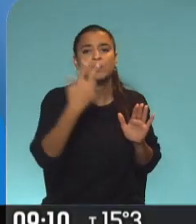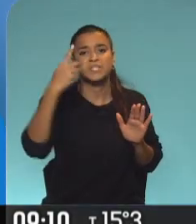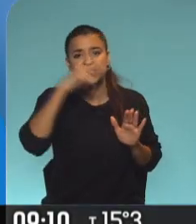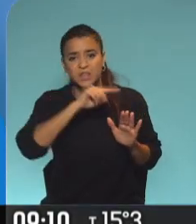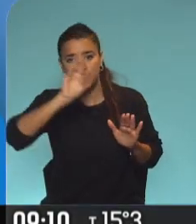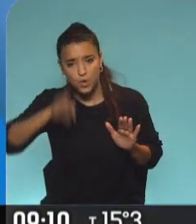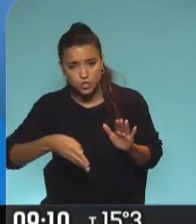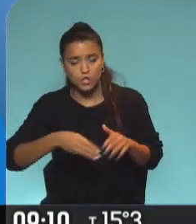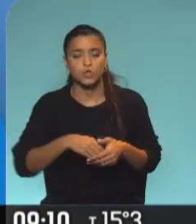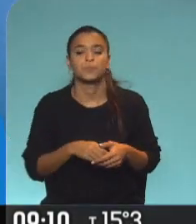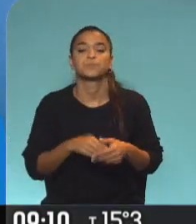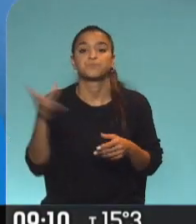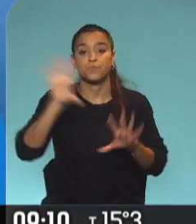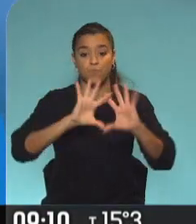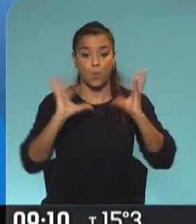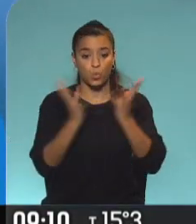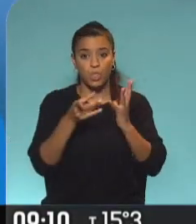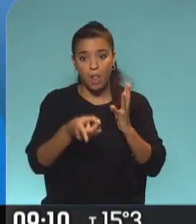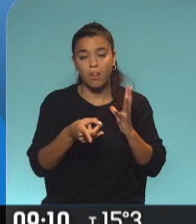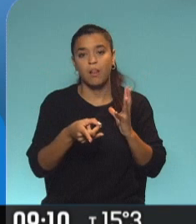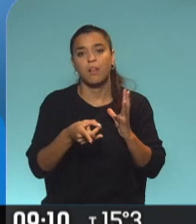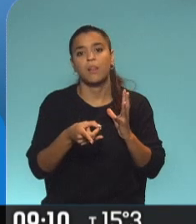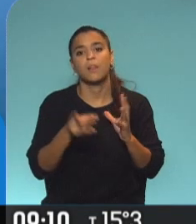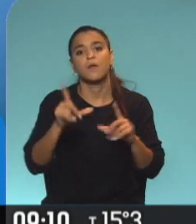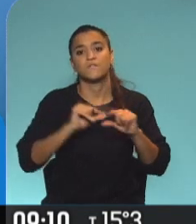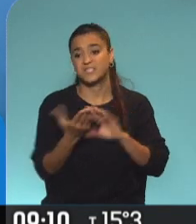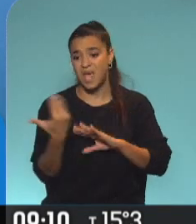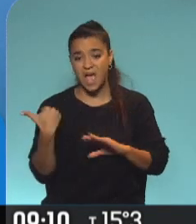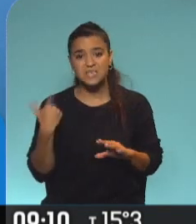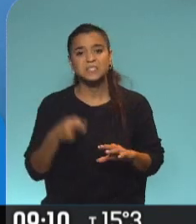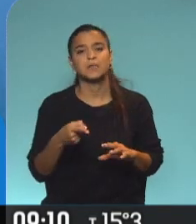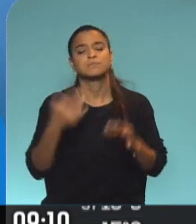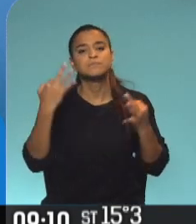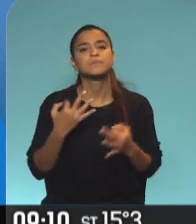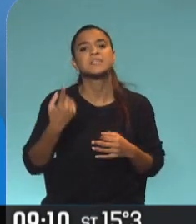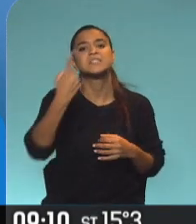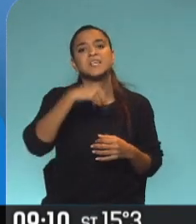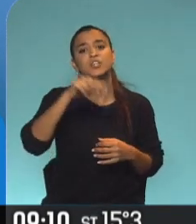16,27%. A nivel mundial, en la fecha de ayer, se han producido